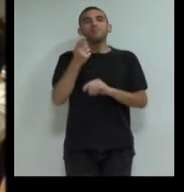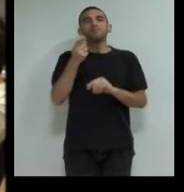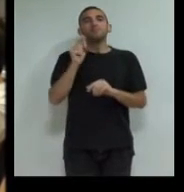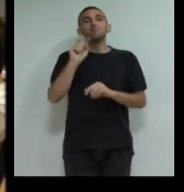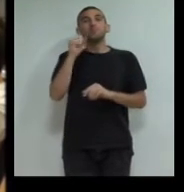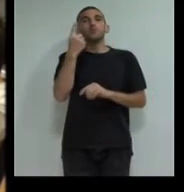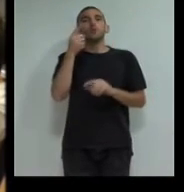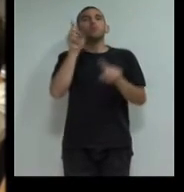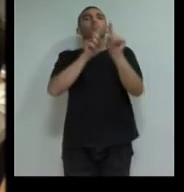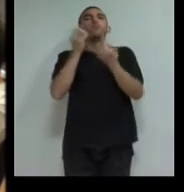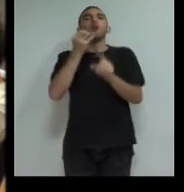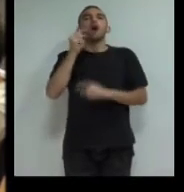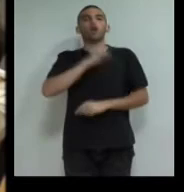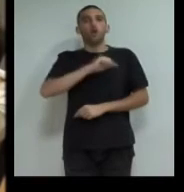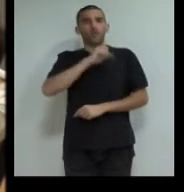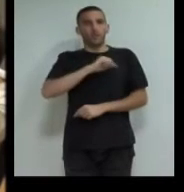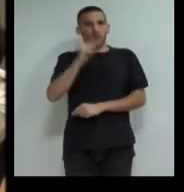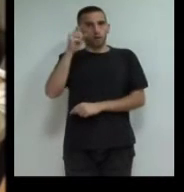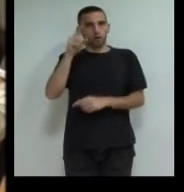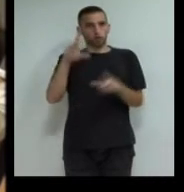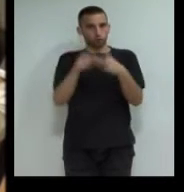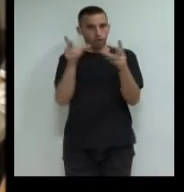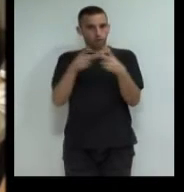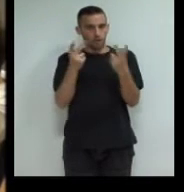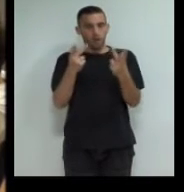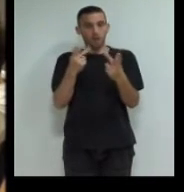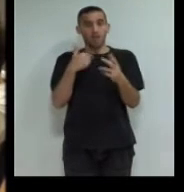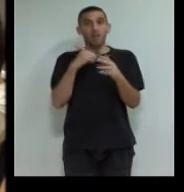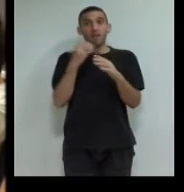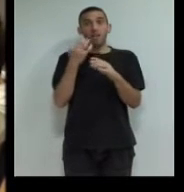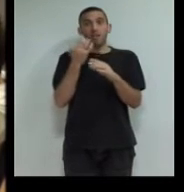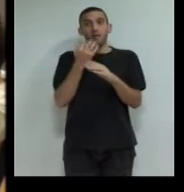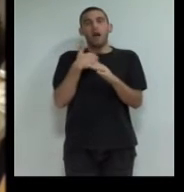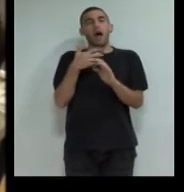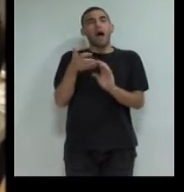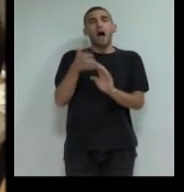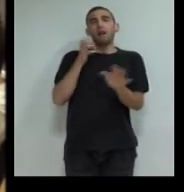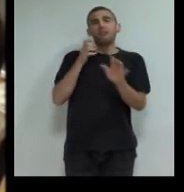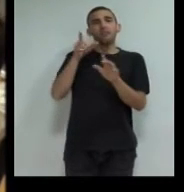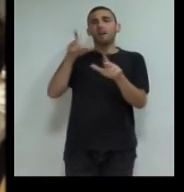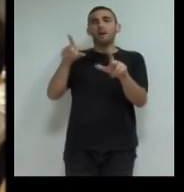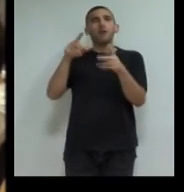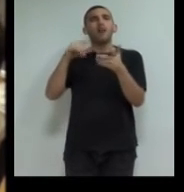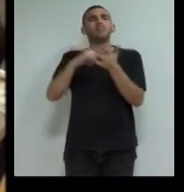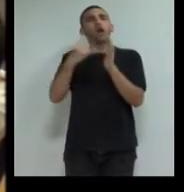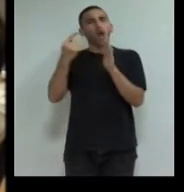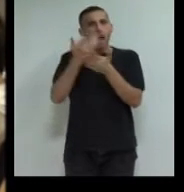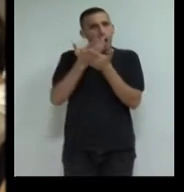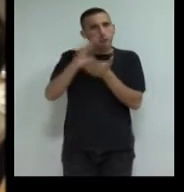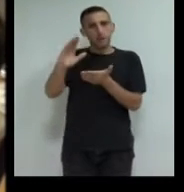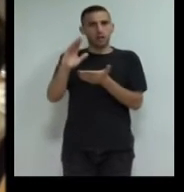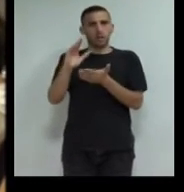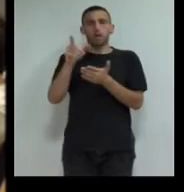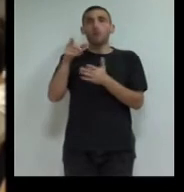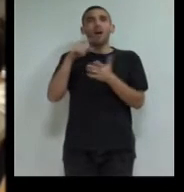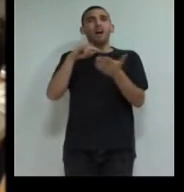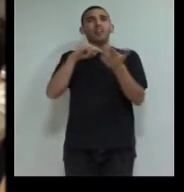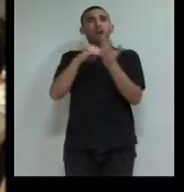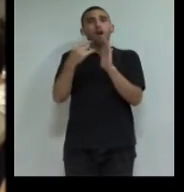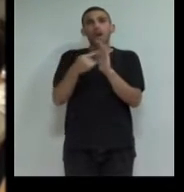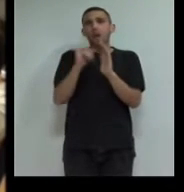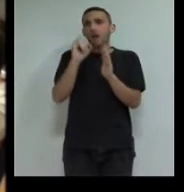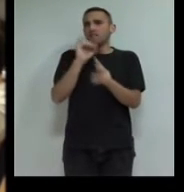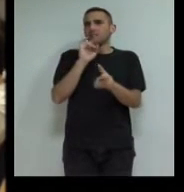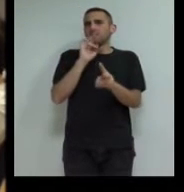hacer las cosas. Que está por encima y por delante de la tecnología, porque respuestas tecnológicas hemos dado